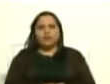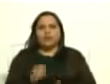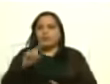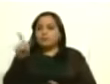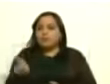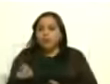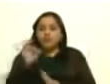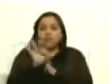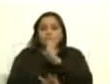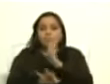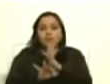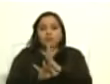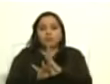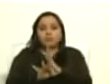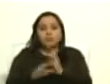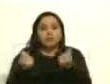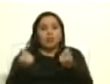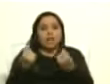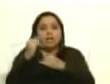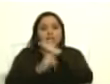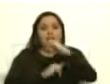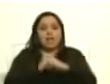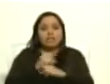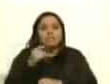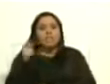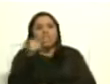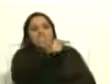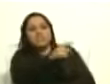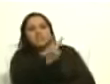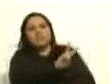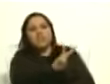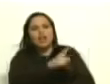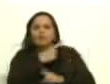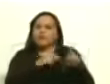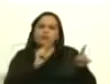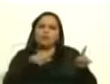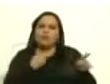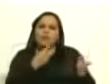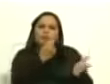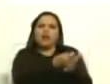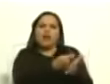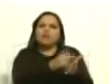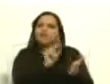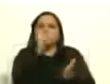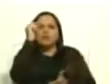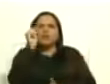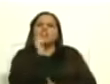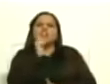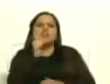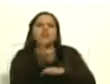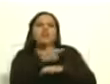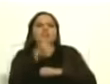Monetario Internacional, ese dinero es de Venezuela, sí, pero no lo podemos liquidar porque no sabemos quién gobierna allá.